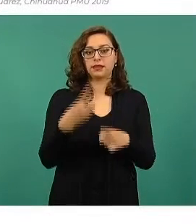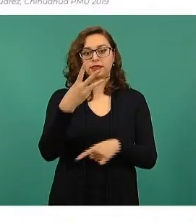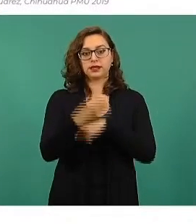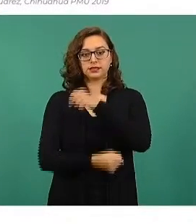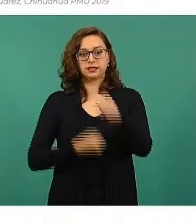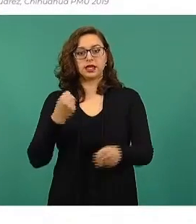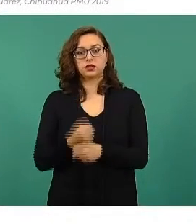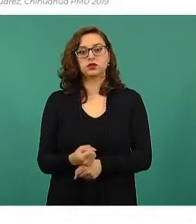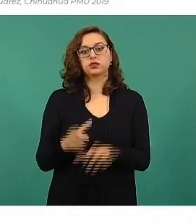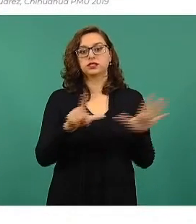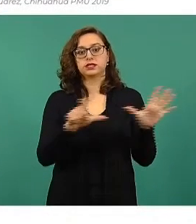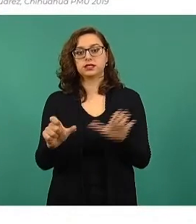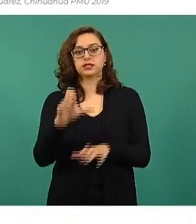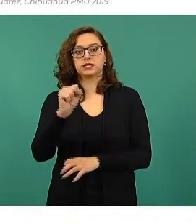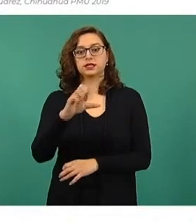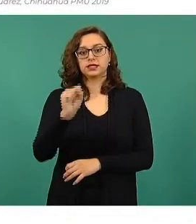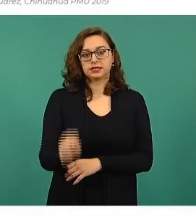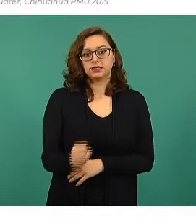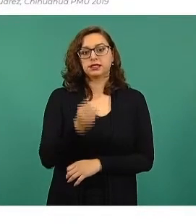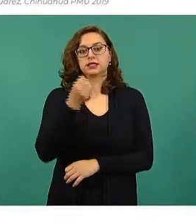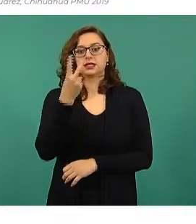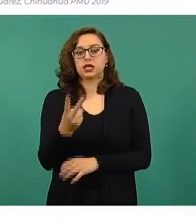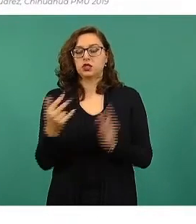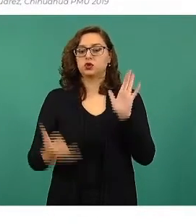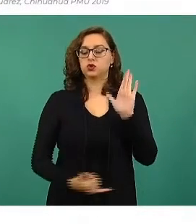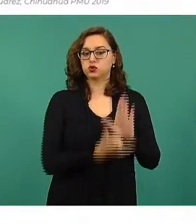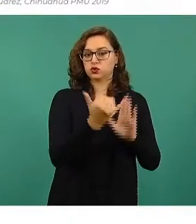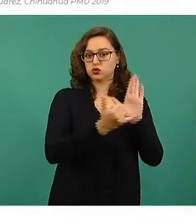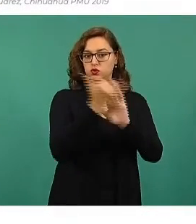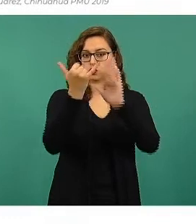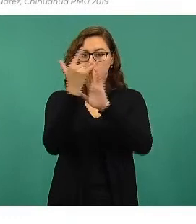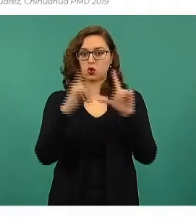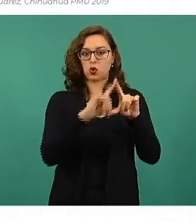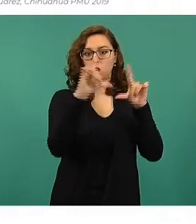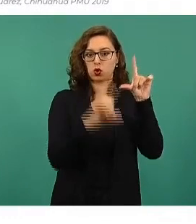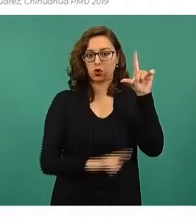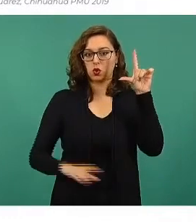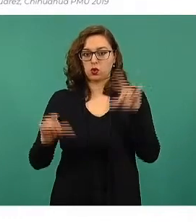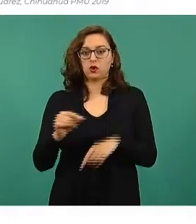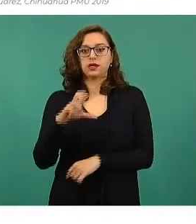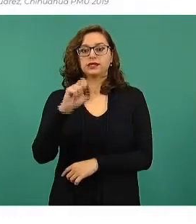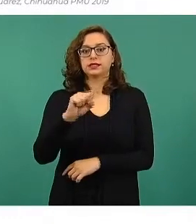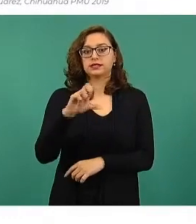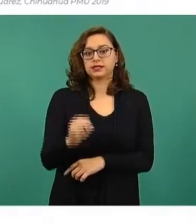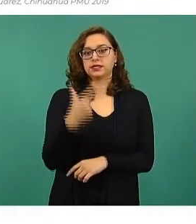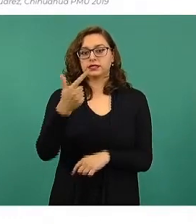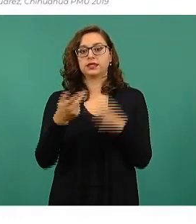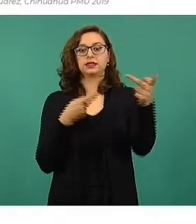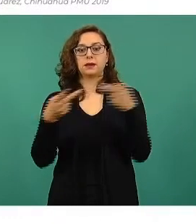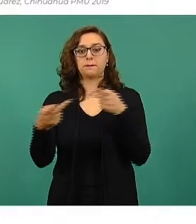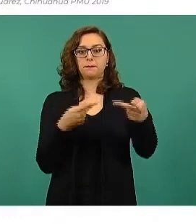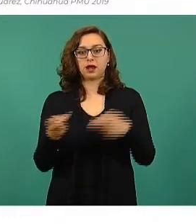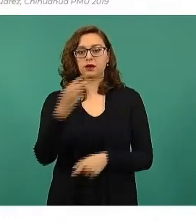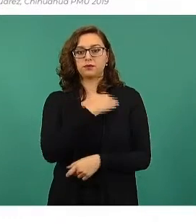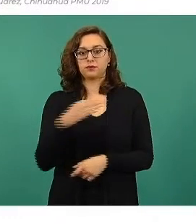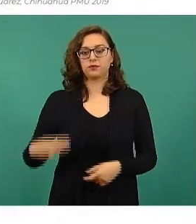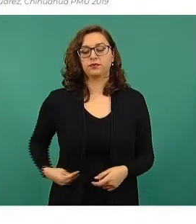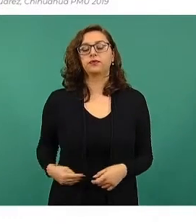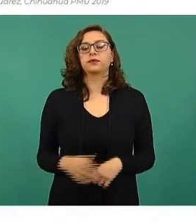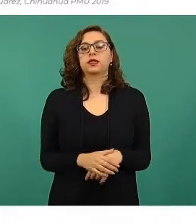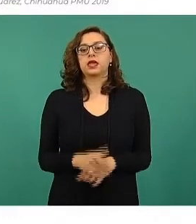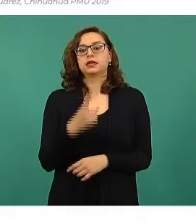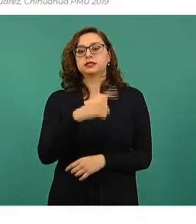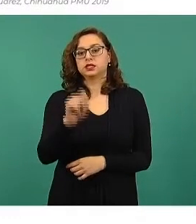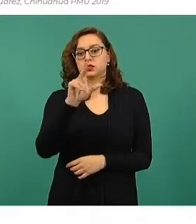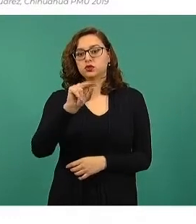de 762 obras a nivel nacional. Tenemos 67 planes municipales,